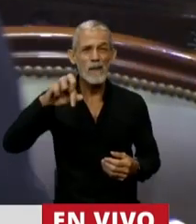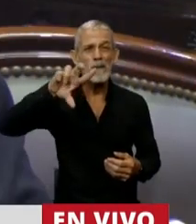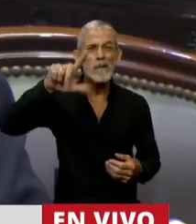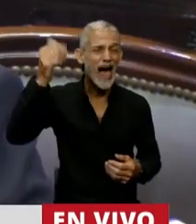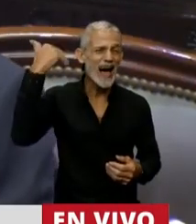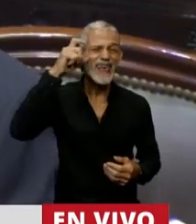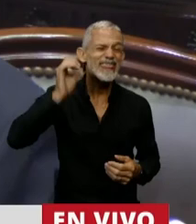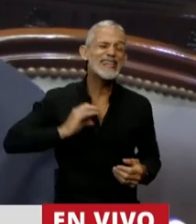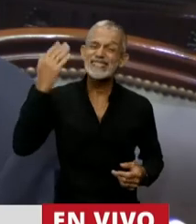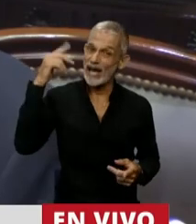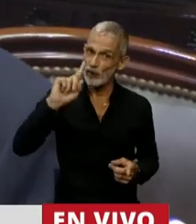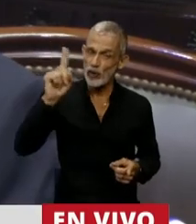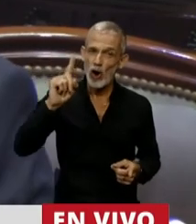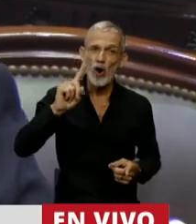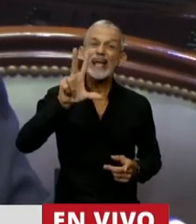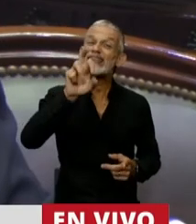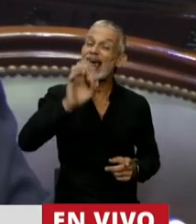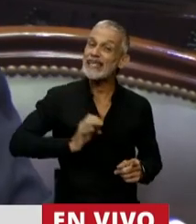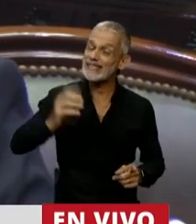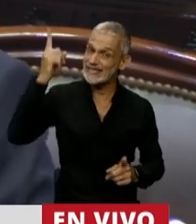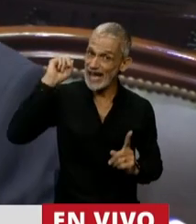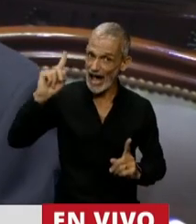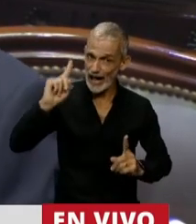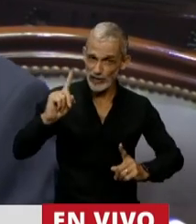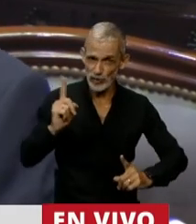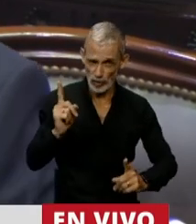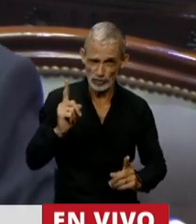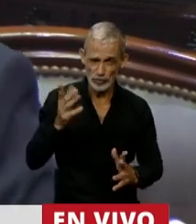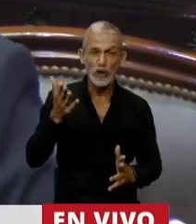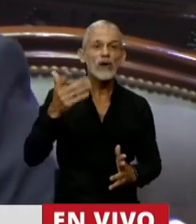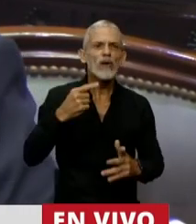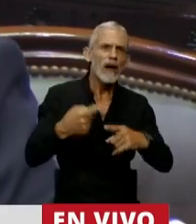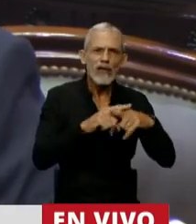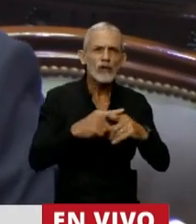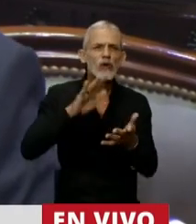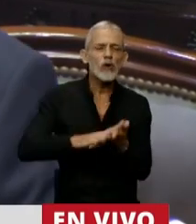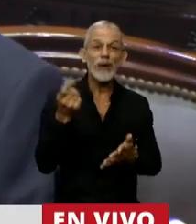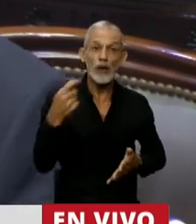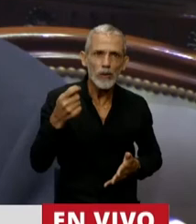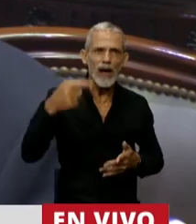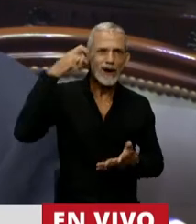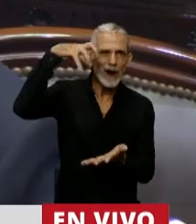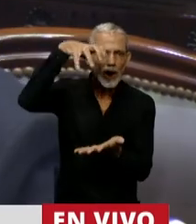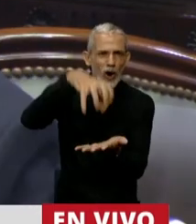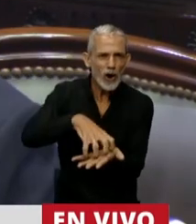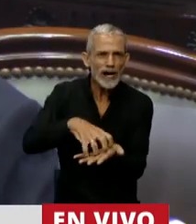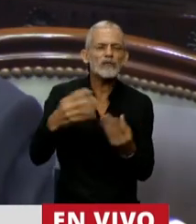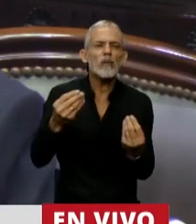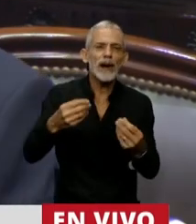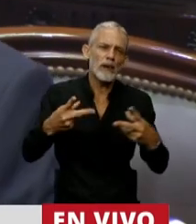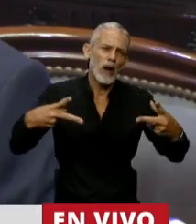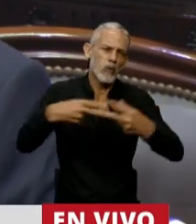años lo de norma plazo hace 30 años y cada vez que se discute el tema de los jubilados en este congreso es para